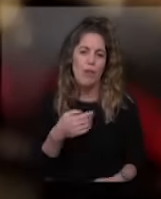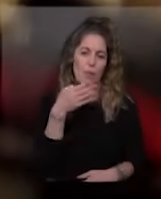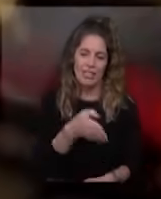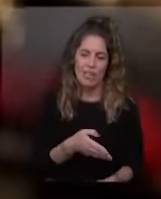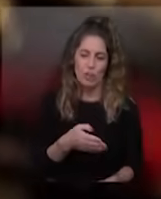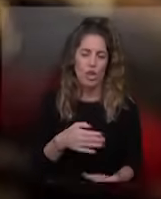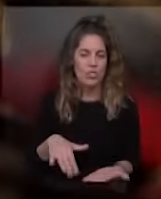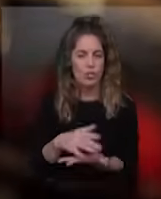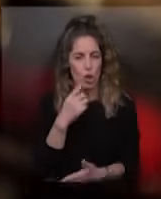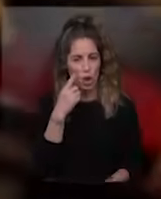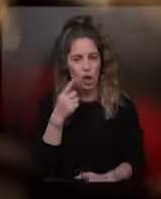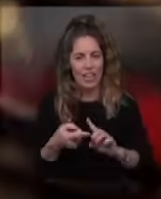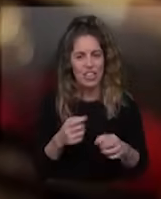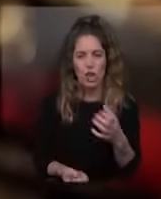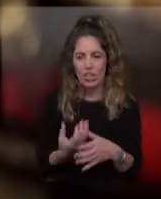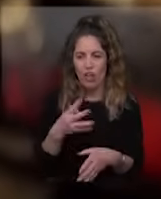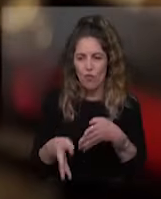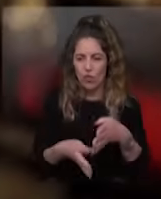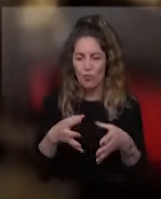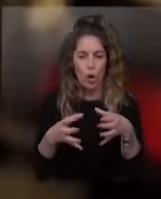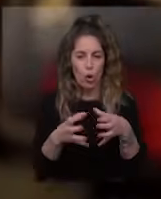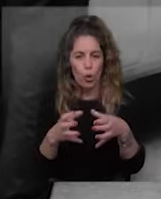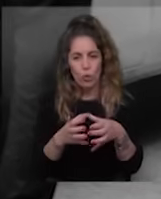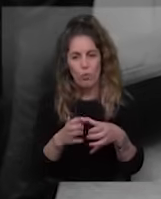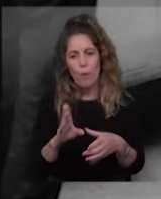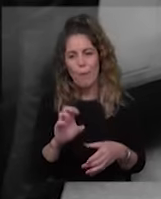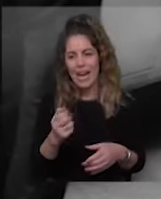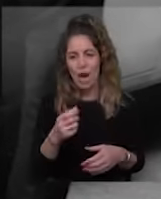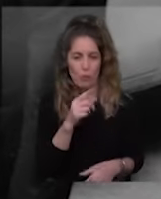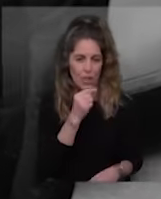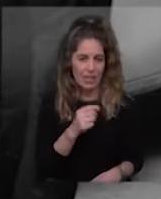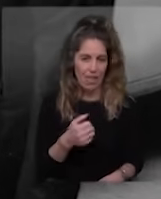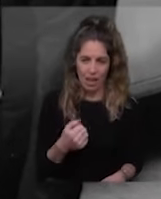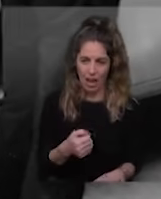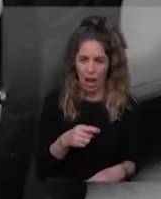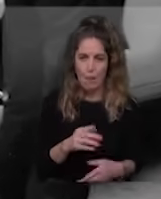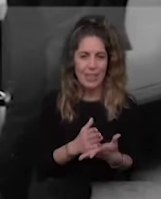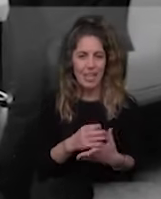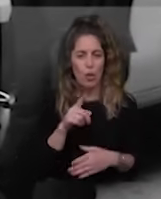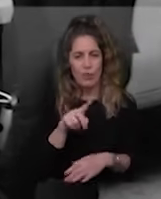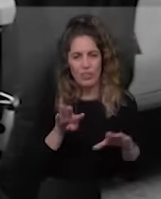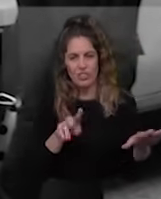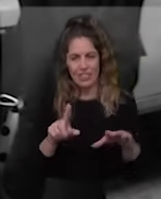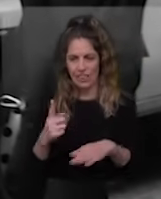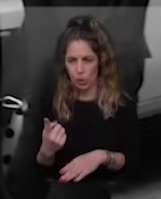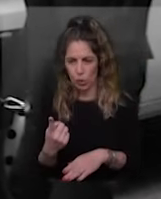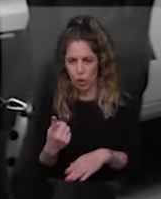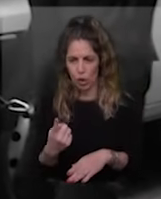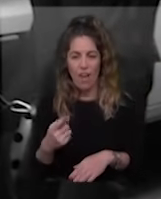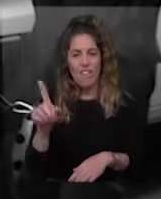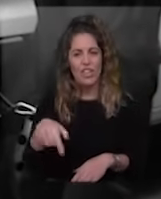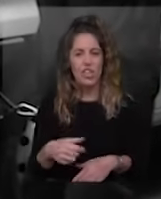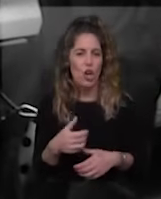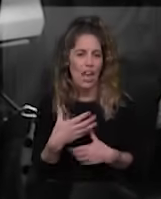conozco en relación con la creación y funcionamiento de grupos parapoliciales Ah A mediados de 1971 se me personó El